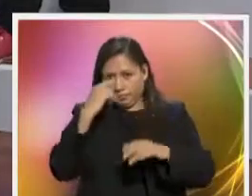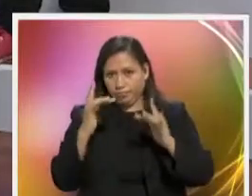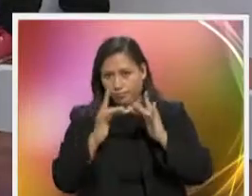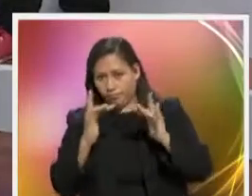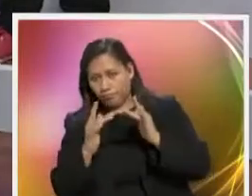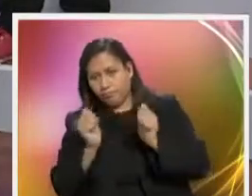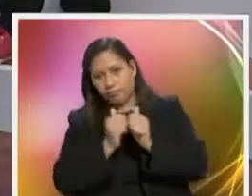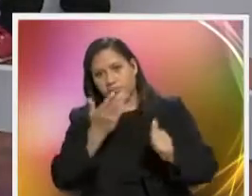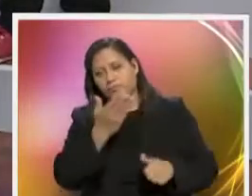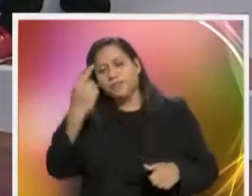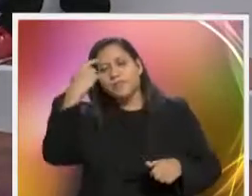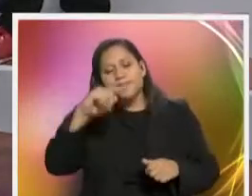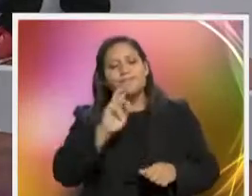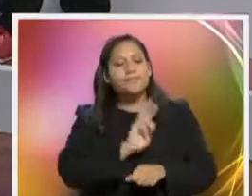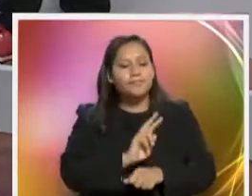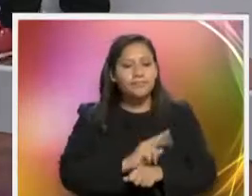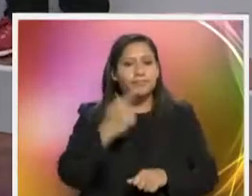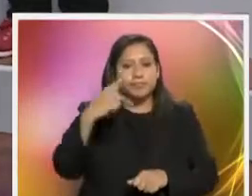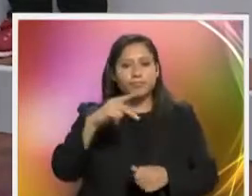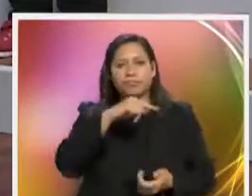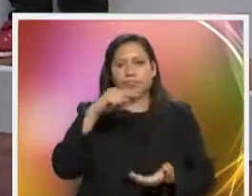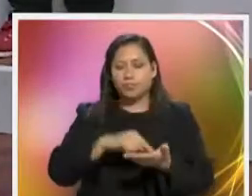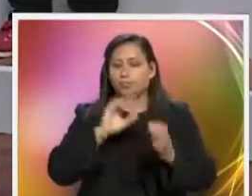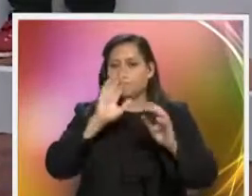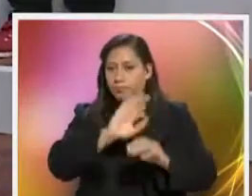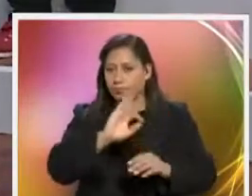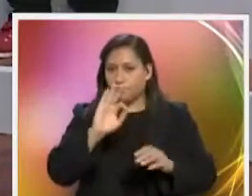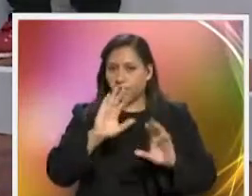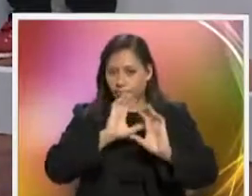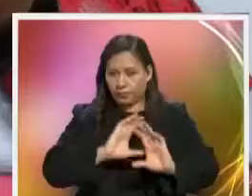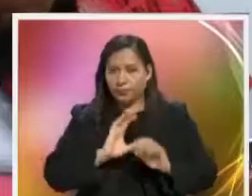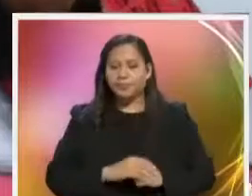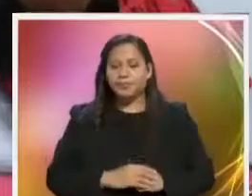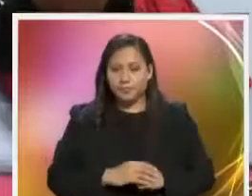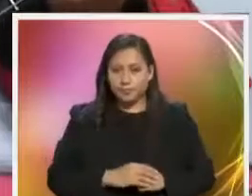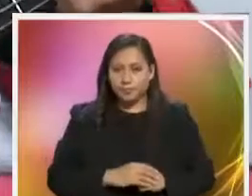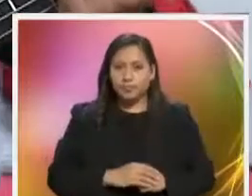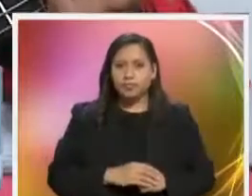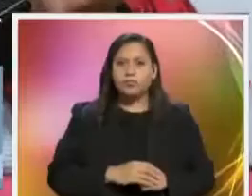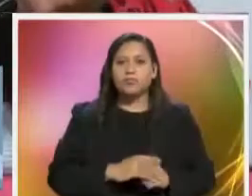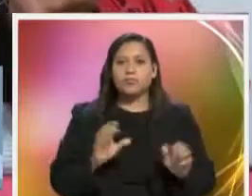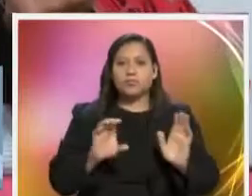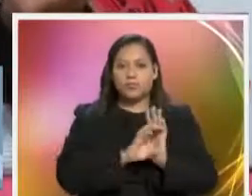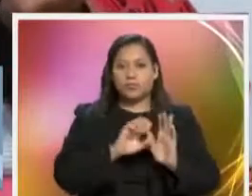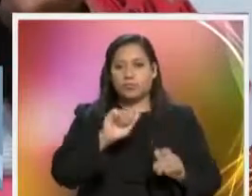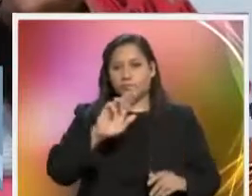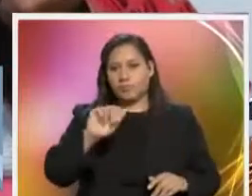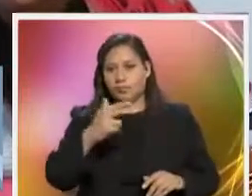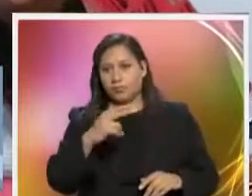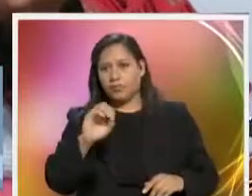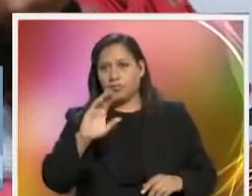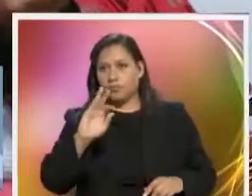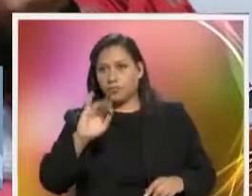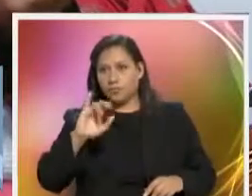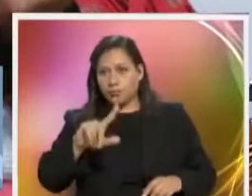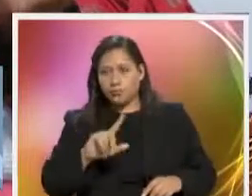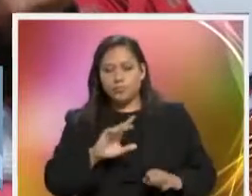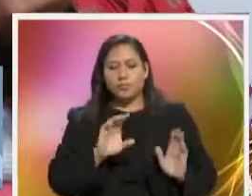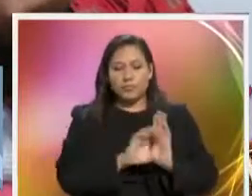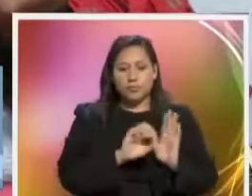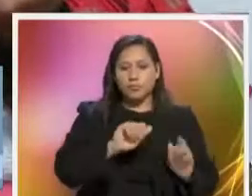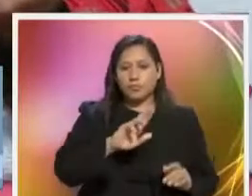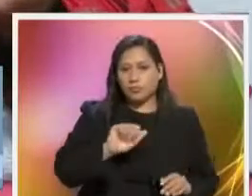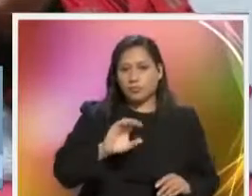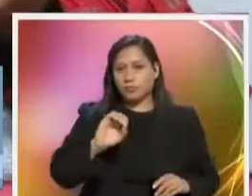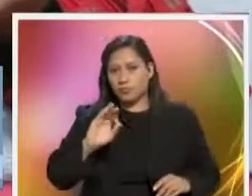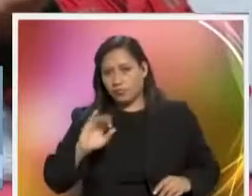con ustedes, pero sobre todo para estar pendiente de sus presentaciones. Su Facebook, Claro, nuestro Facebook es El Cuarto de Sara Oficial, Twitter igual El Cuarto de Sara Oficial y